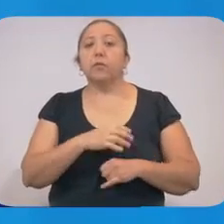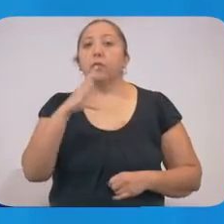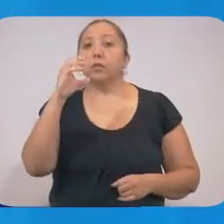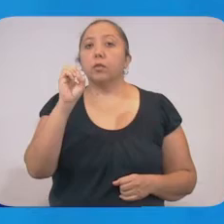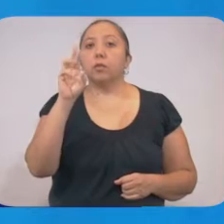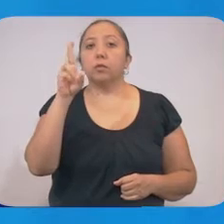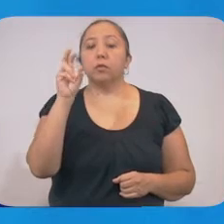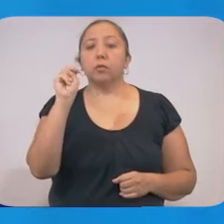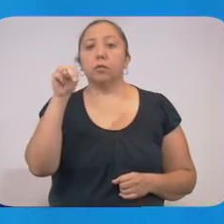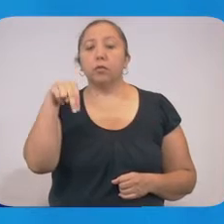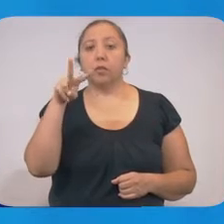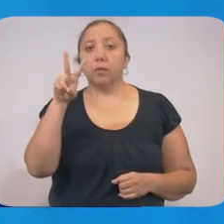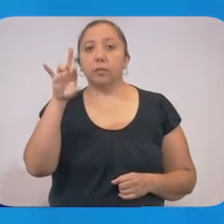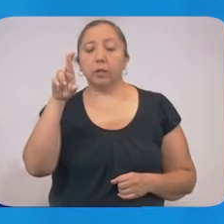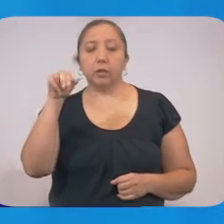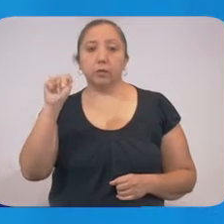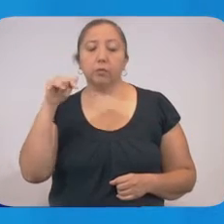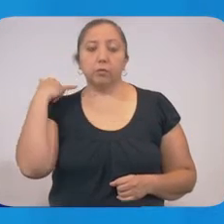internet